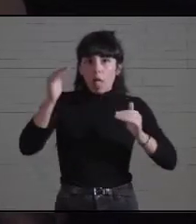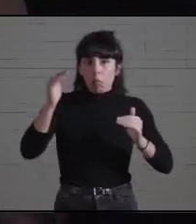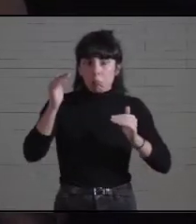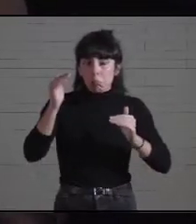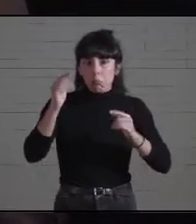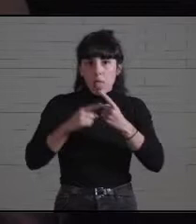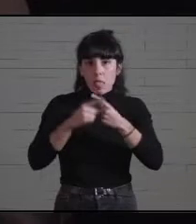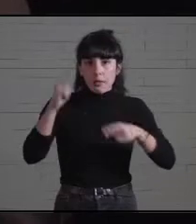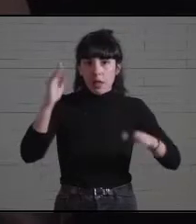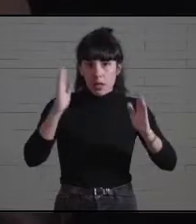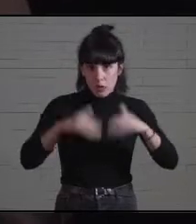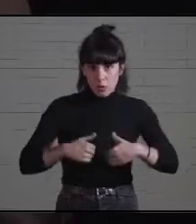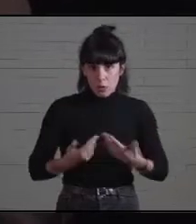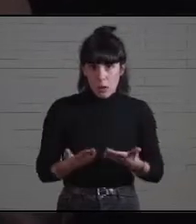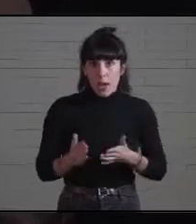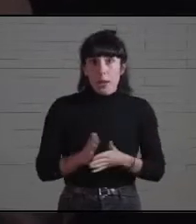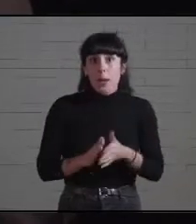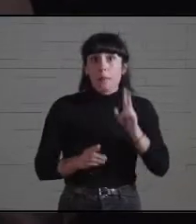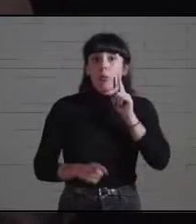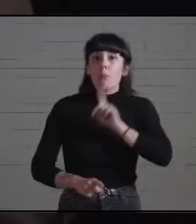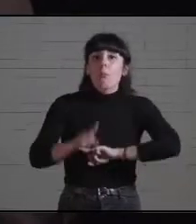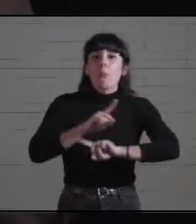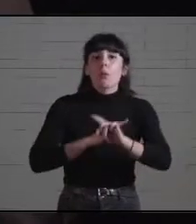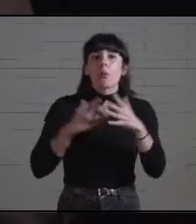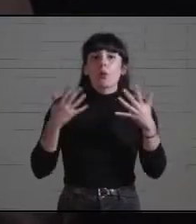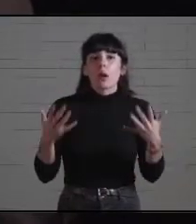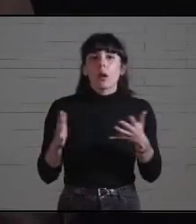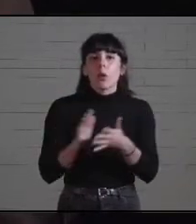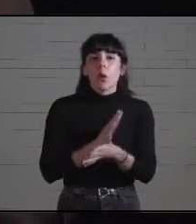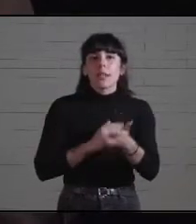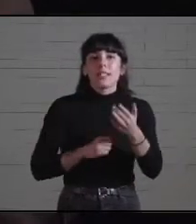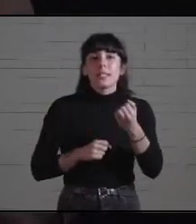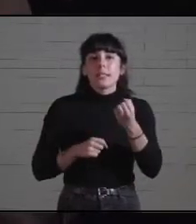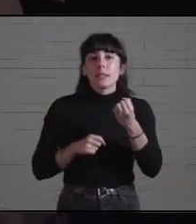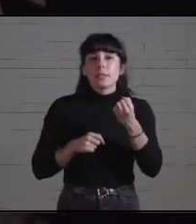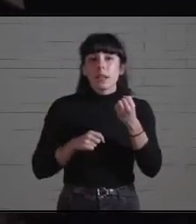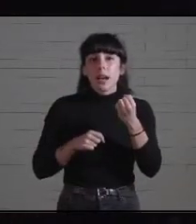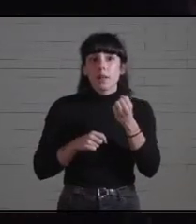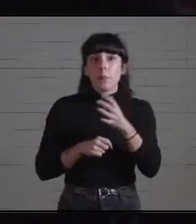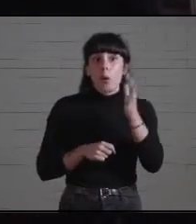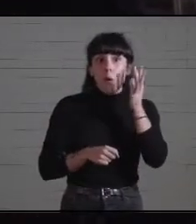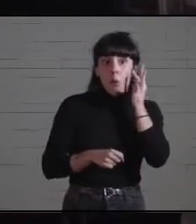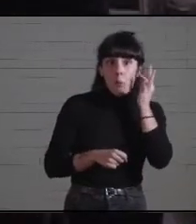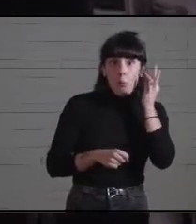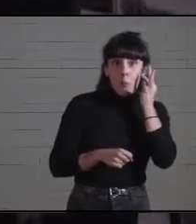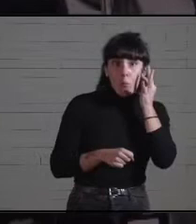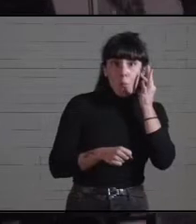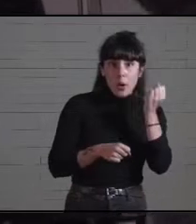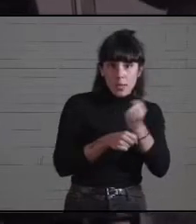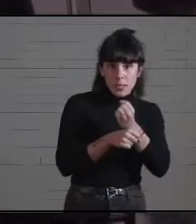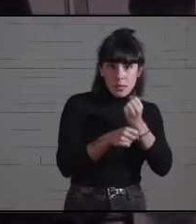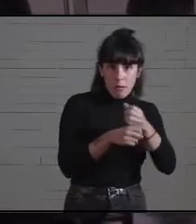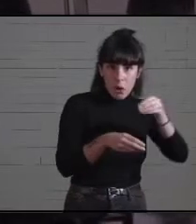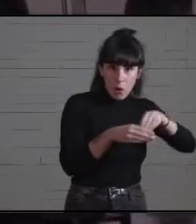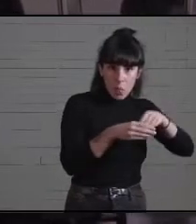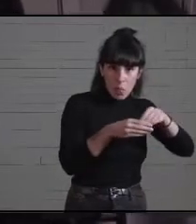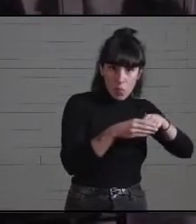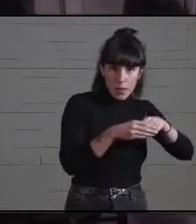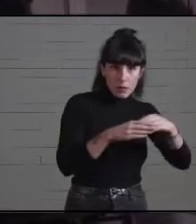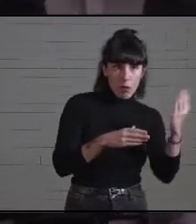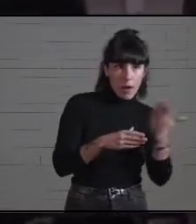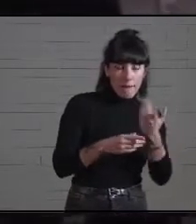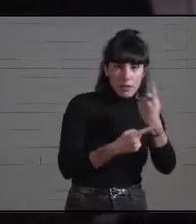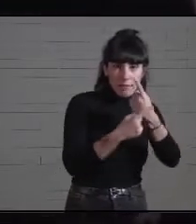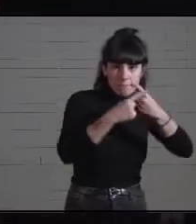de horas de trabajo. Pero el problema es que la composición de las mujeres es muy diversa. Y sí que hay algunas